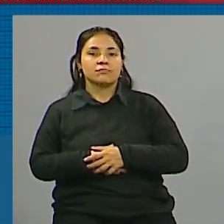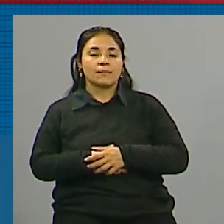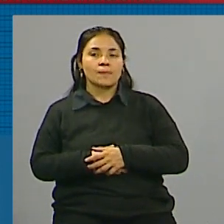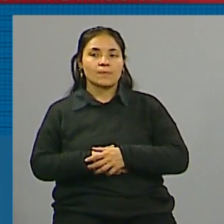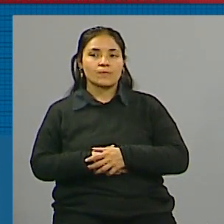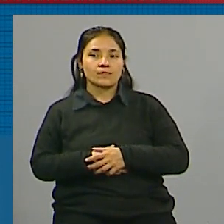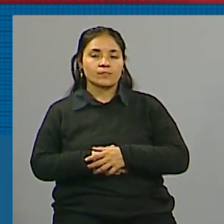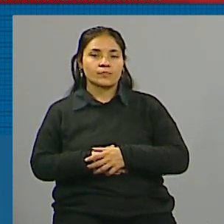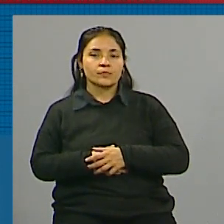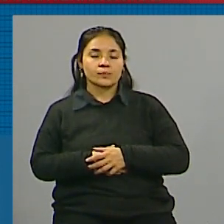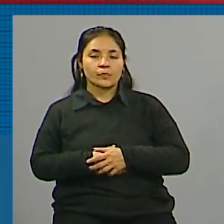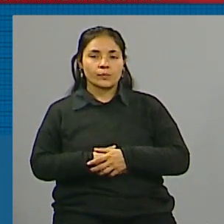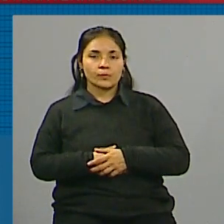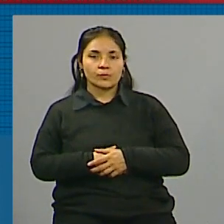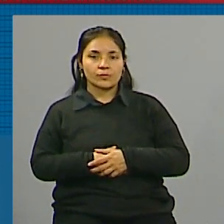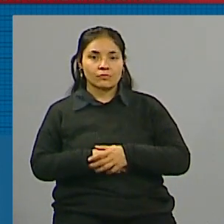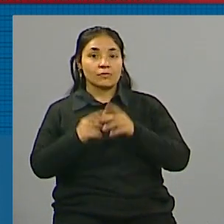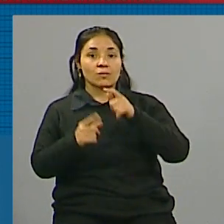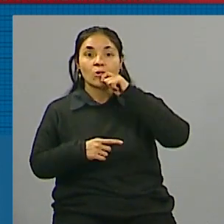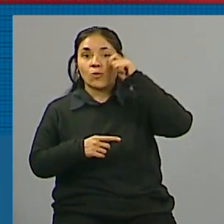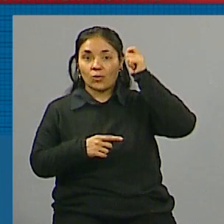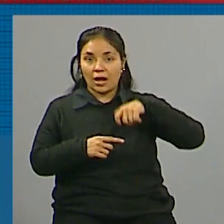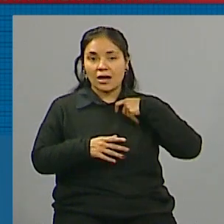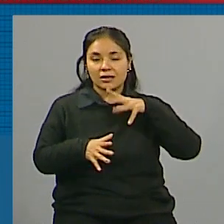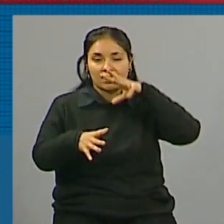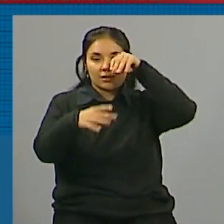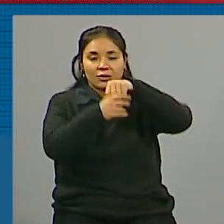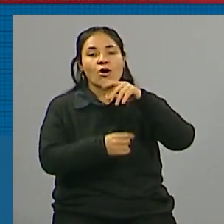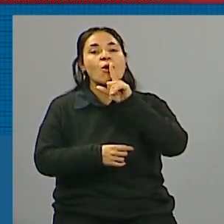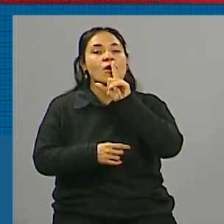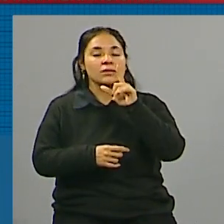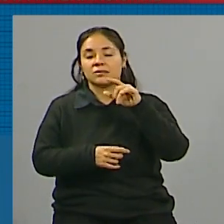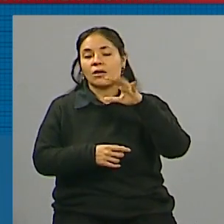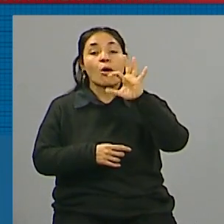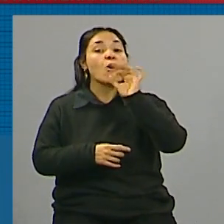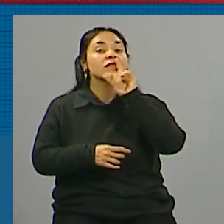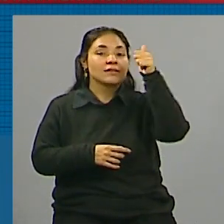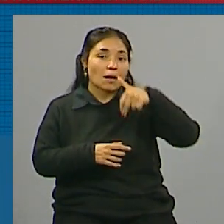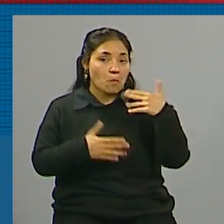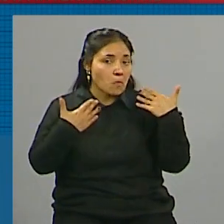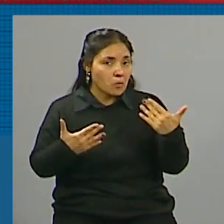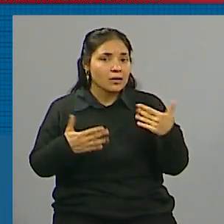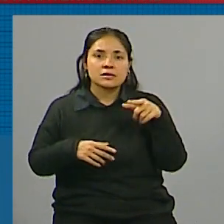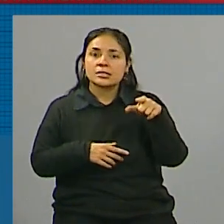o absoluto de Ucrania a la OTAN, lo cual entiendo yo que podría llegar a